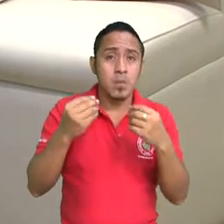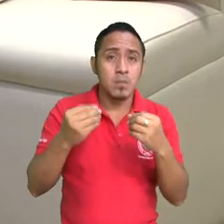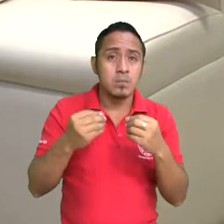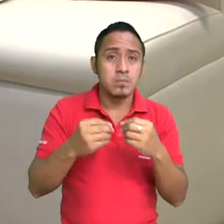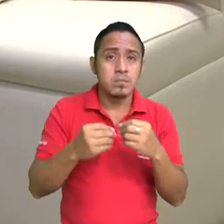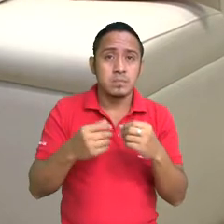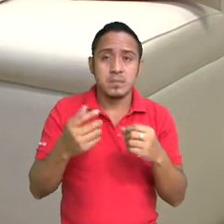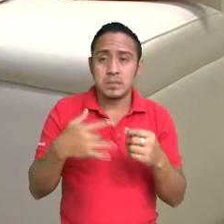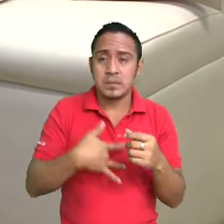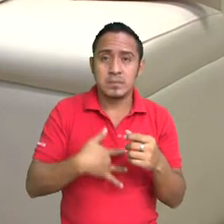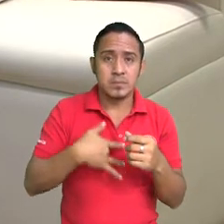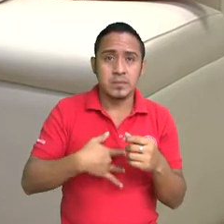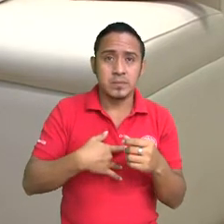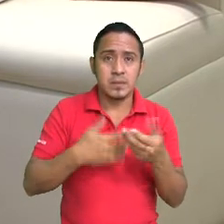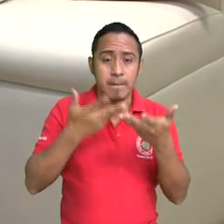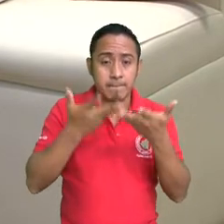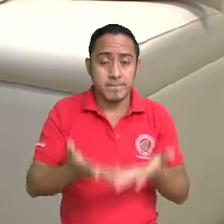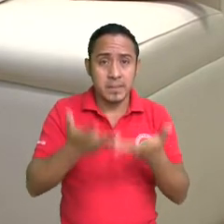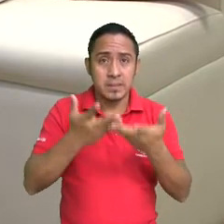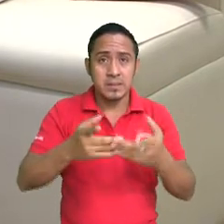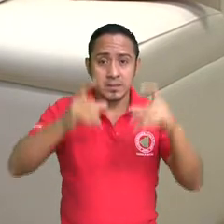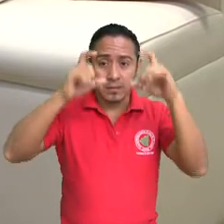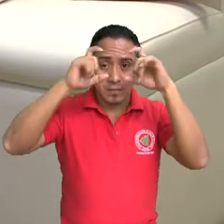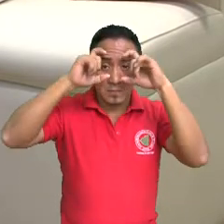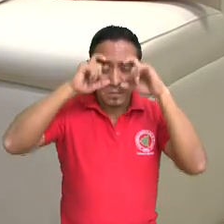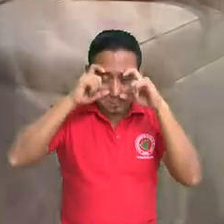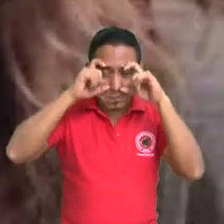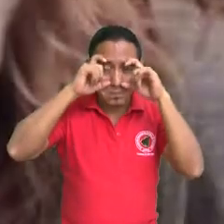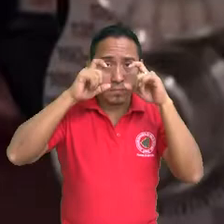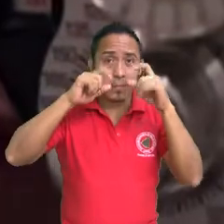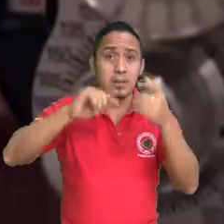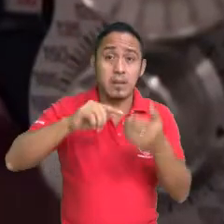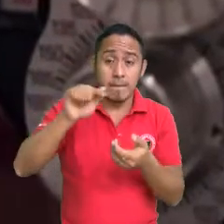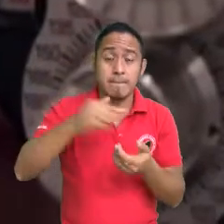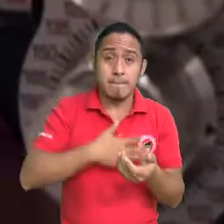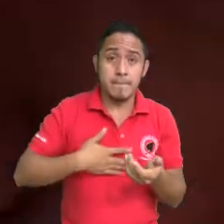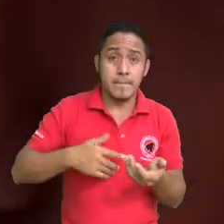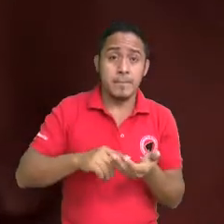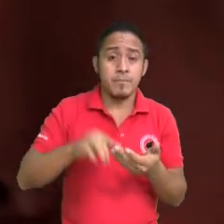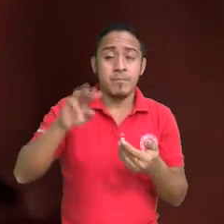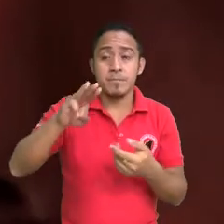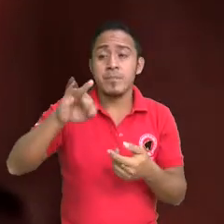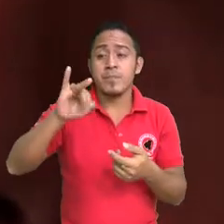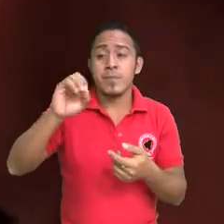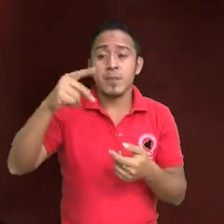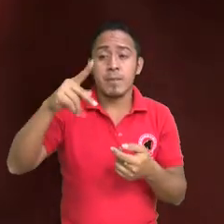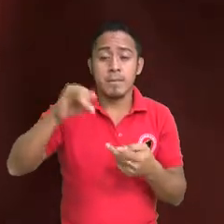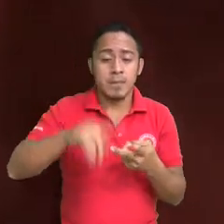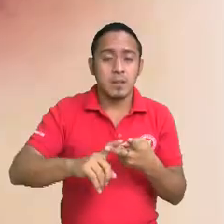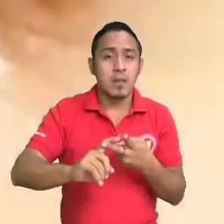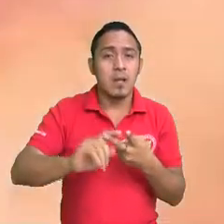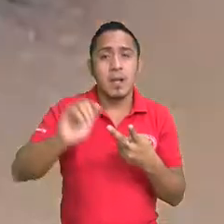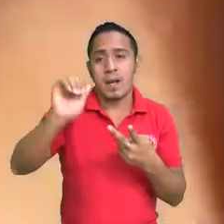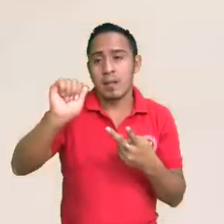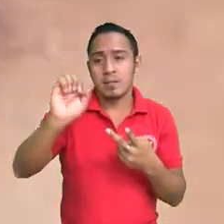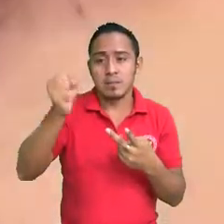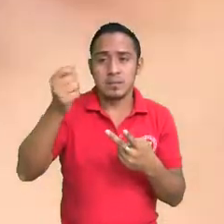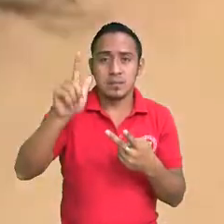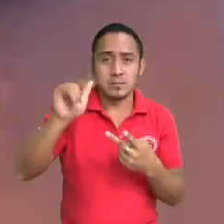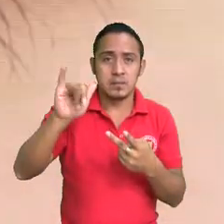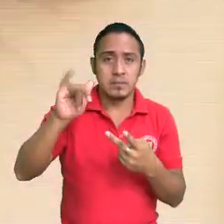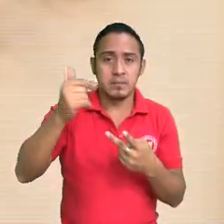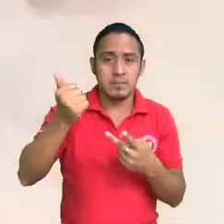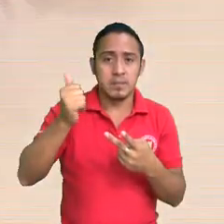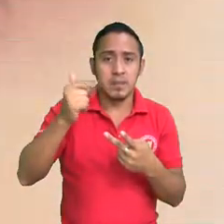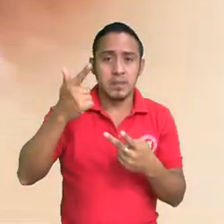como para tolerar el peso de un aro. Para eso está diseñado miopías altas, astigmatismos muy altos o